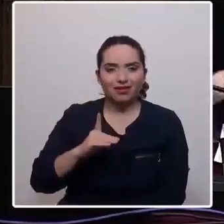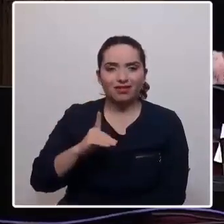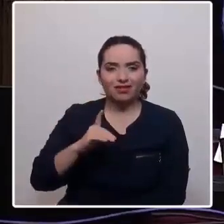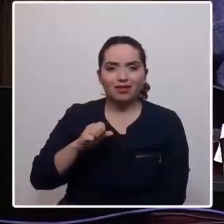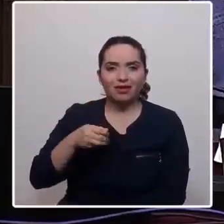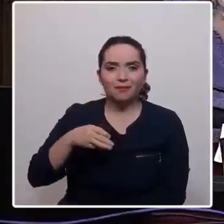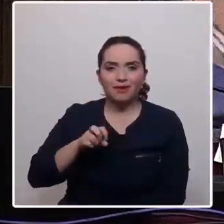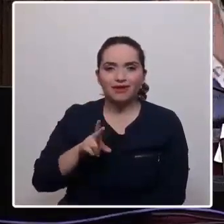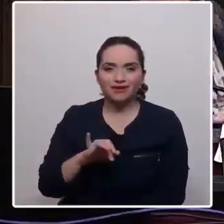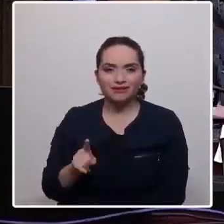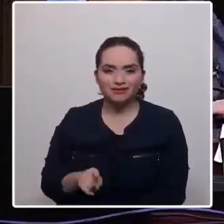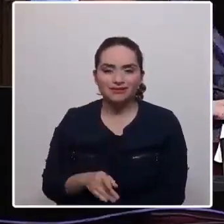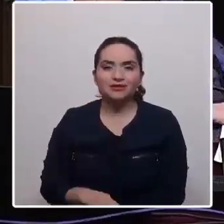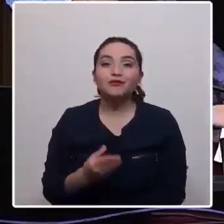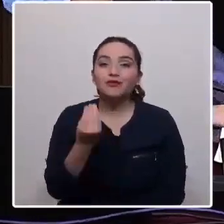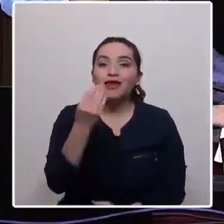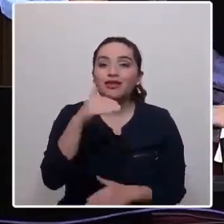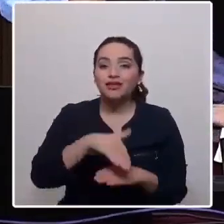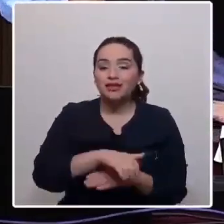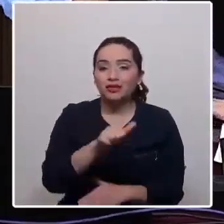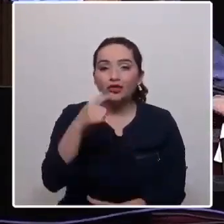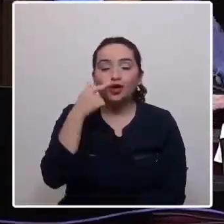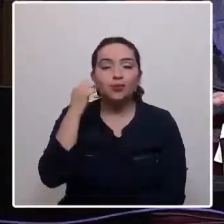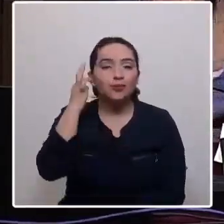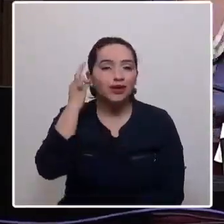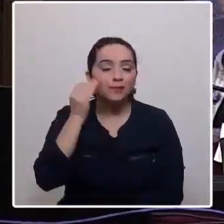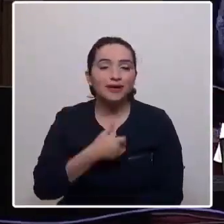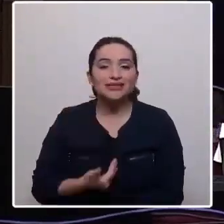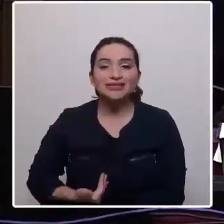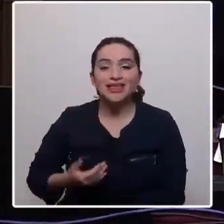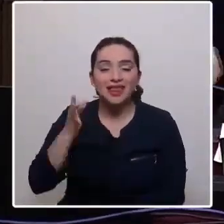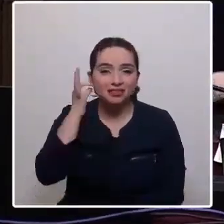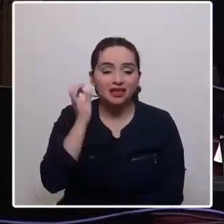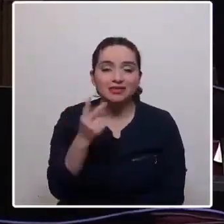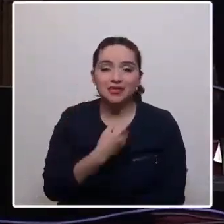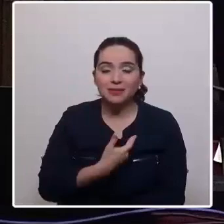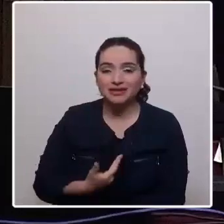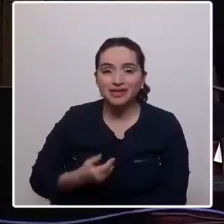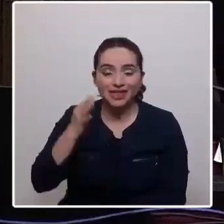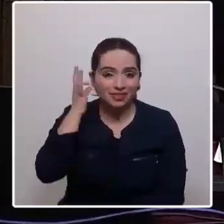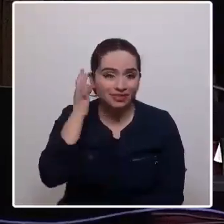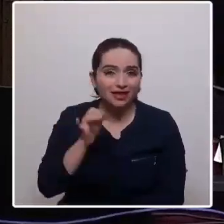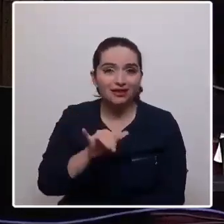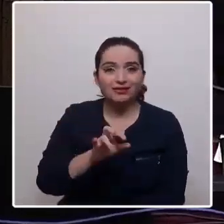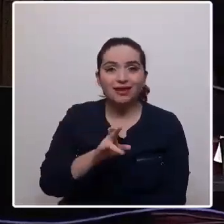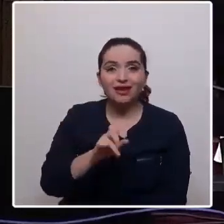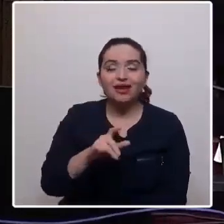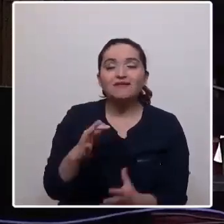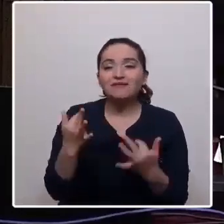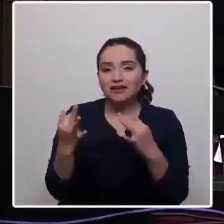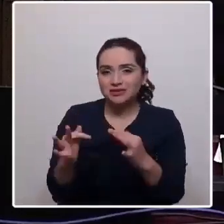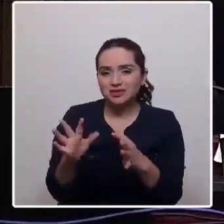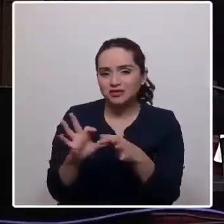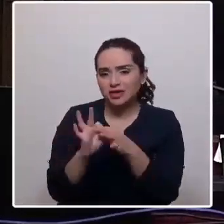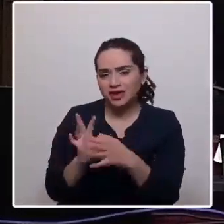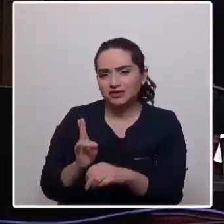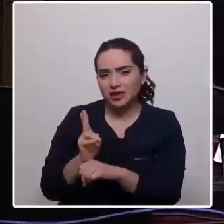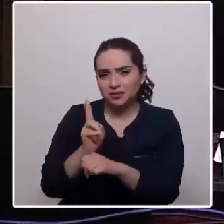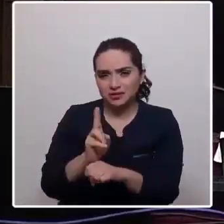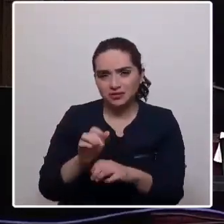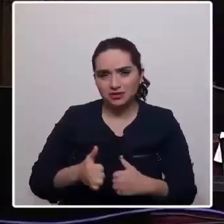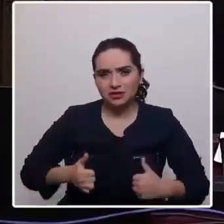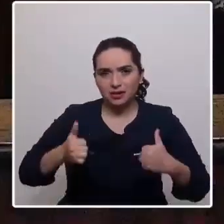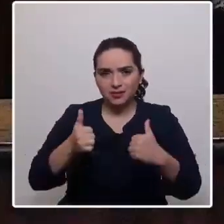Sí, muy buenas tardes a todos y todas. Presidenta, vicepresidenta Yarela, felicitaciones y gracias por ser nuestra representante en la